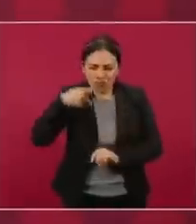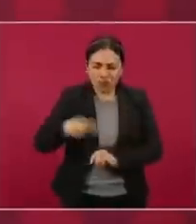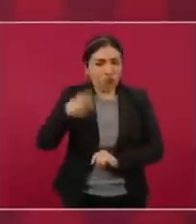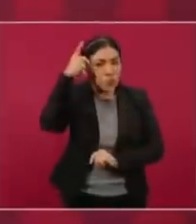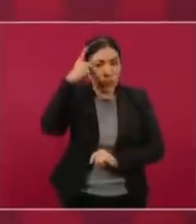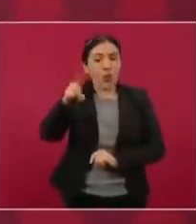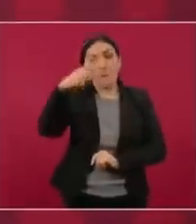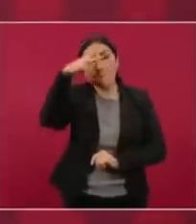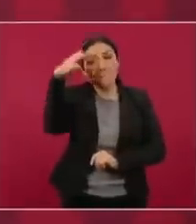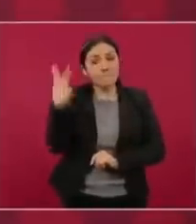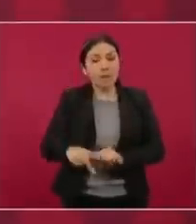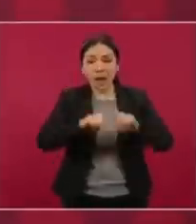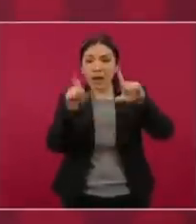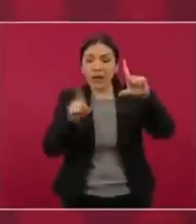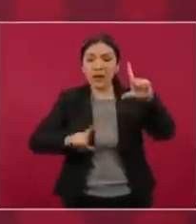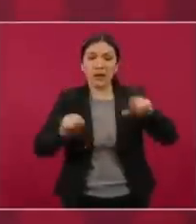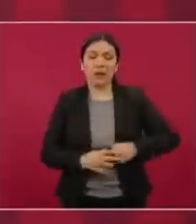México.